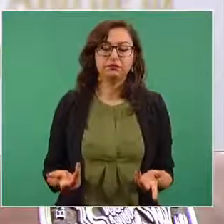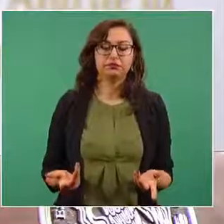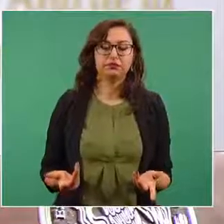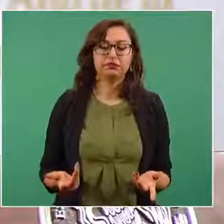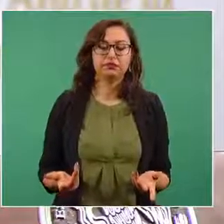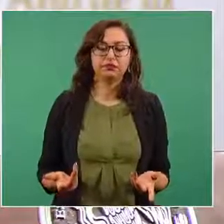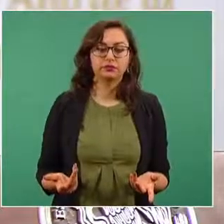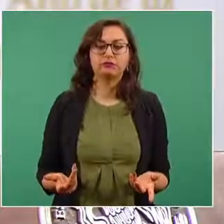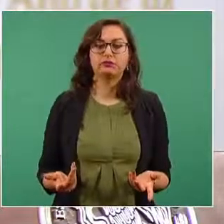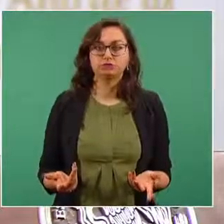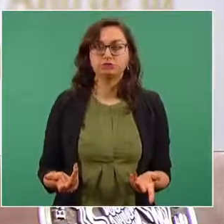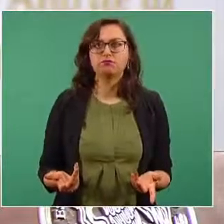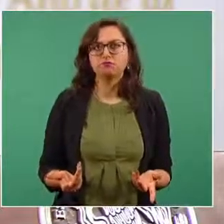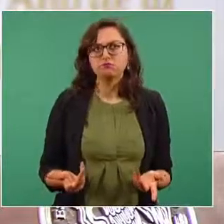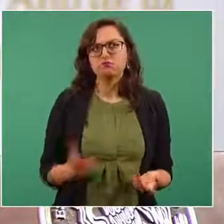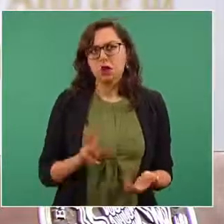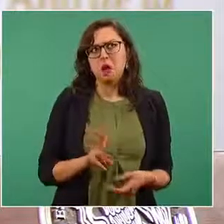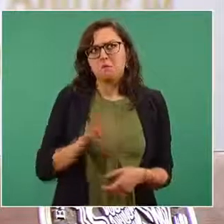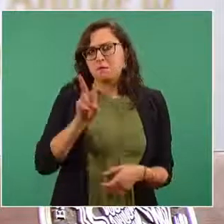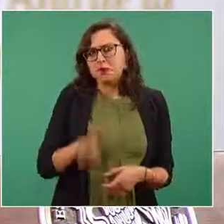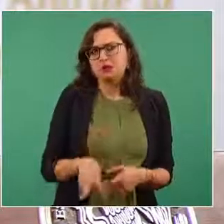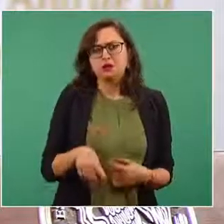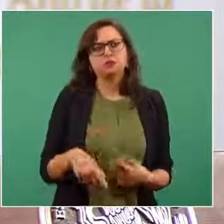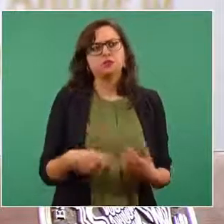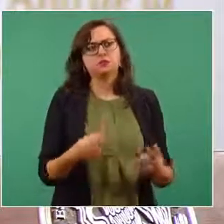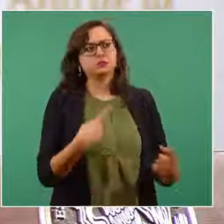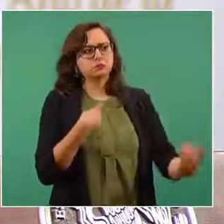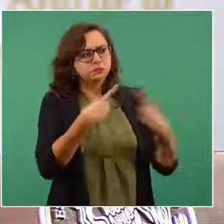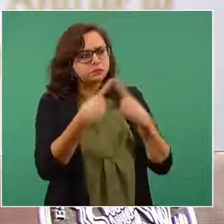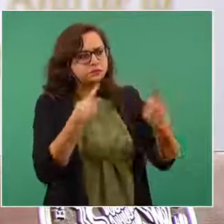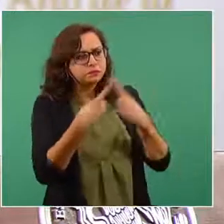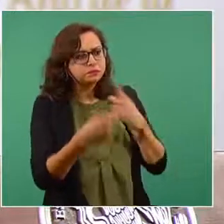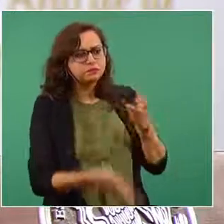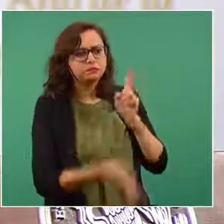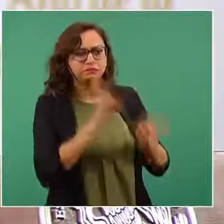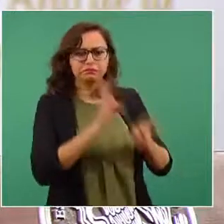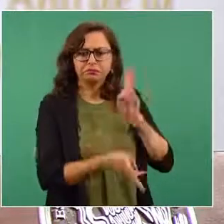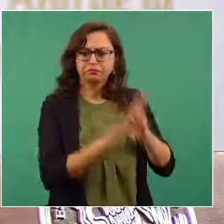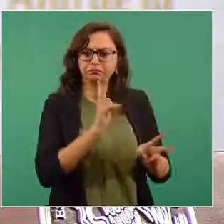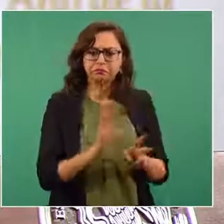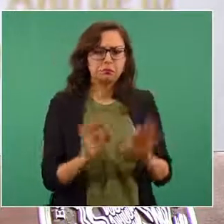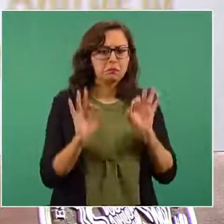sí, fue muy buena la reunión,